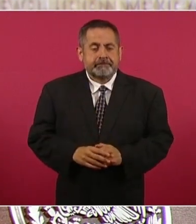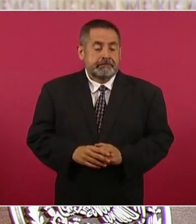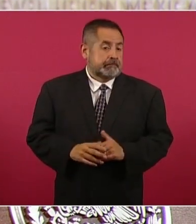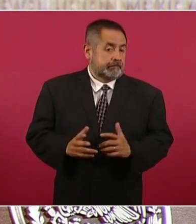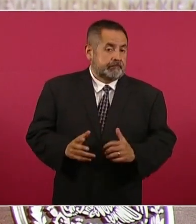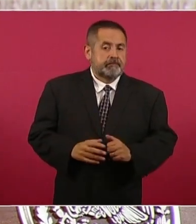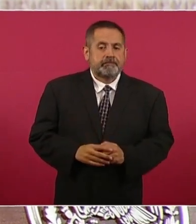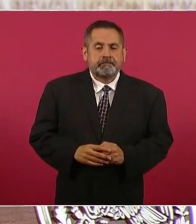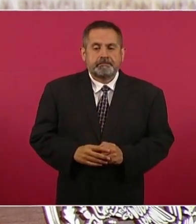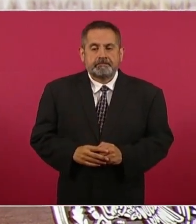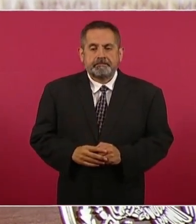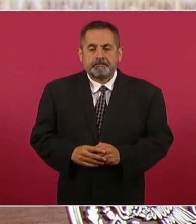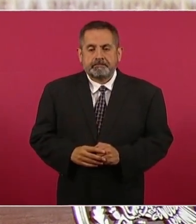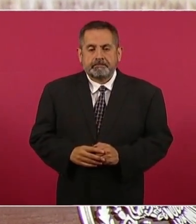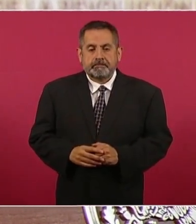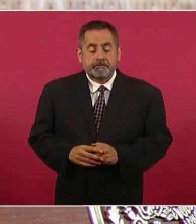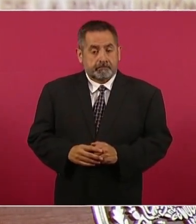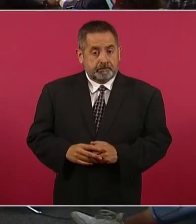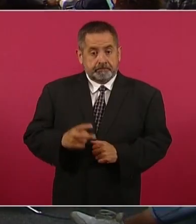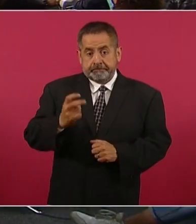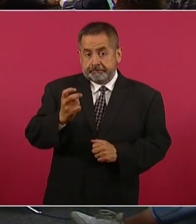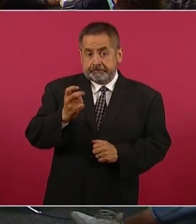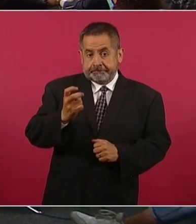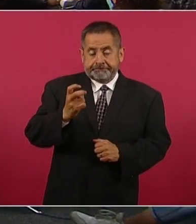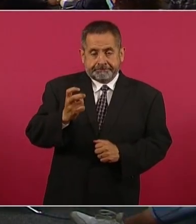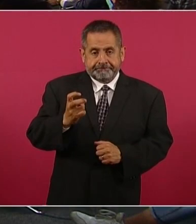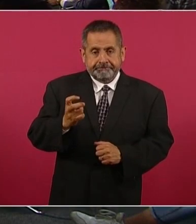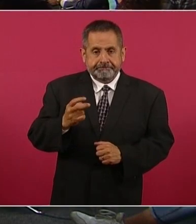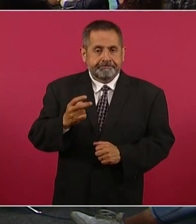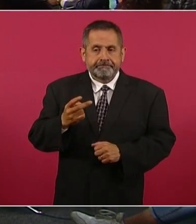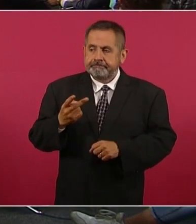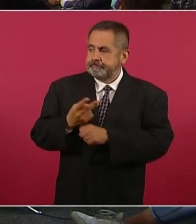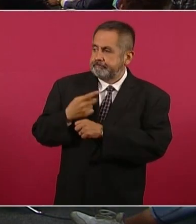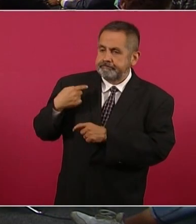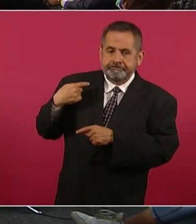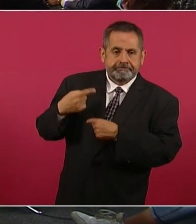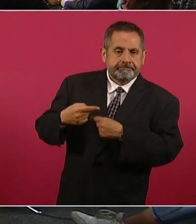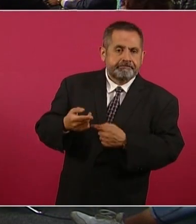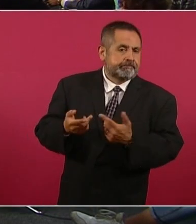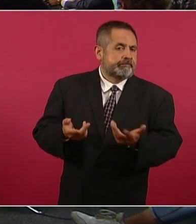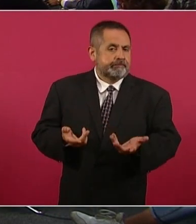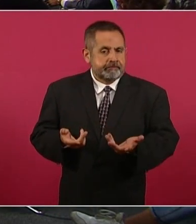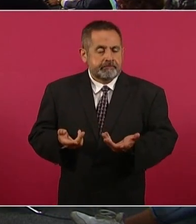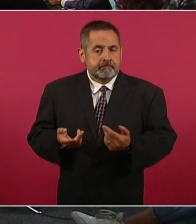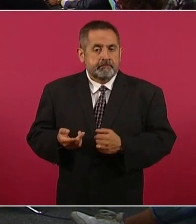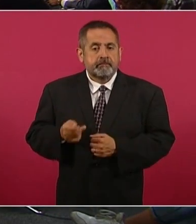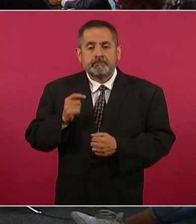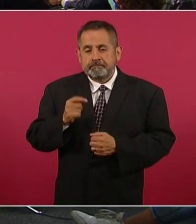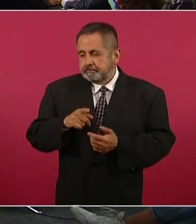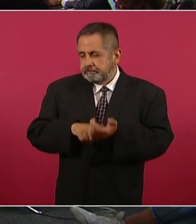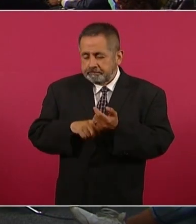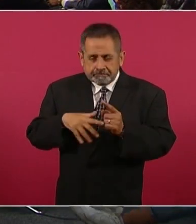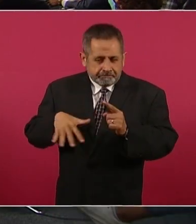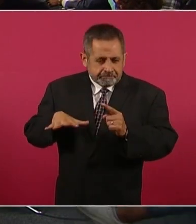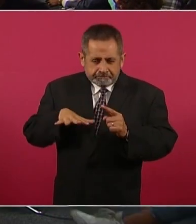Entonces, esto es lo que produjo la persecución.